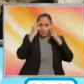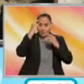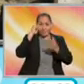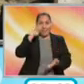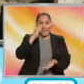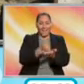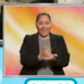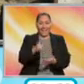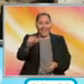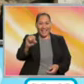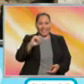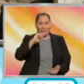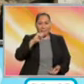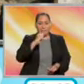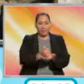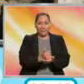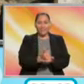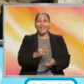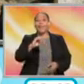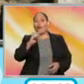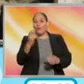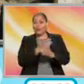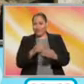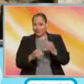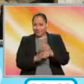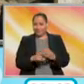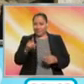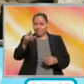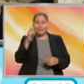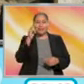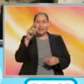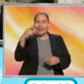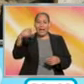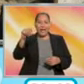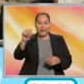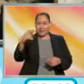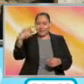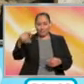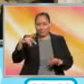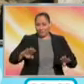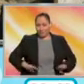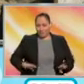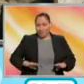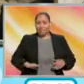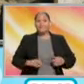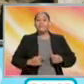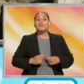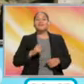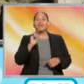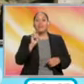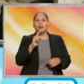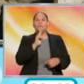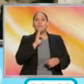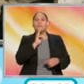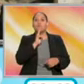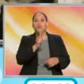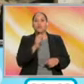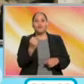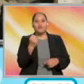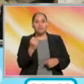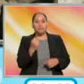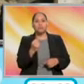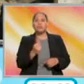huella. Exactamente. Otra de las cosas que tenía, que era un rasgo muy importante desde esta parte masculina, era el tono de voz.